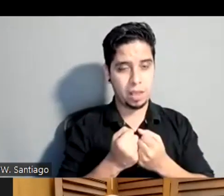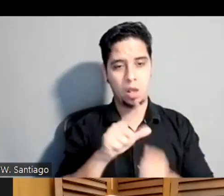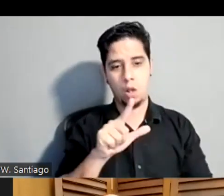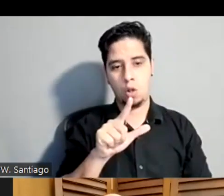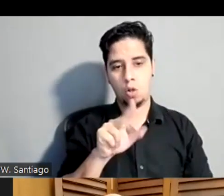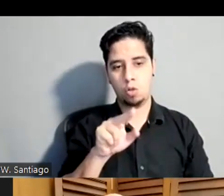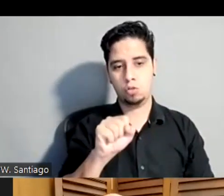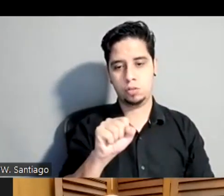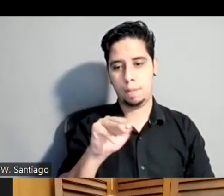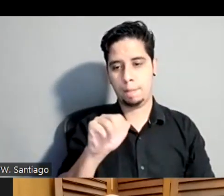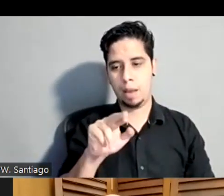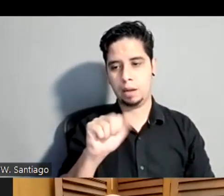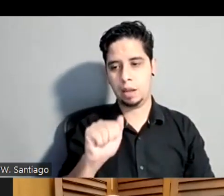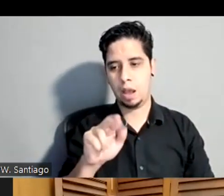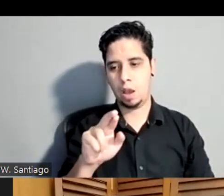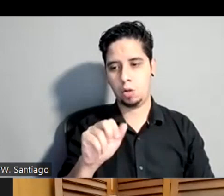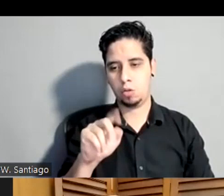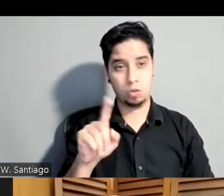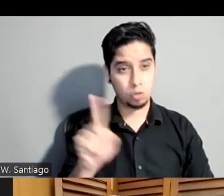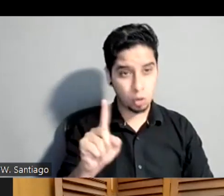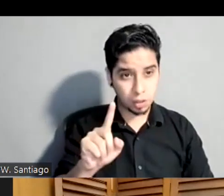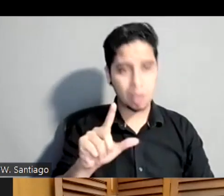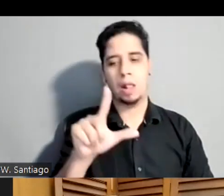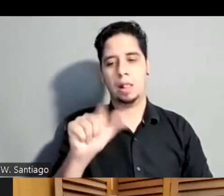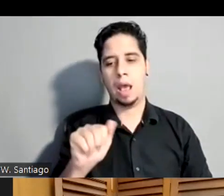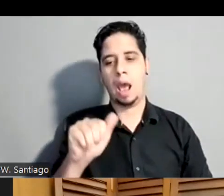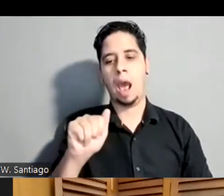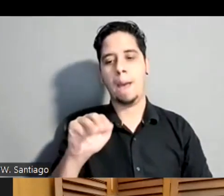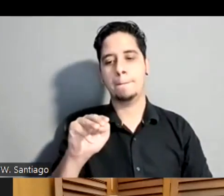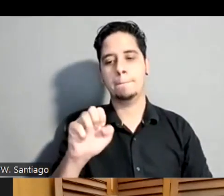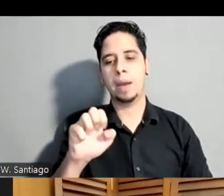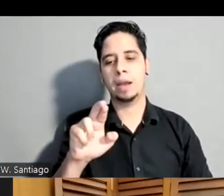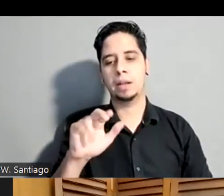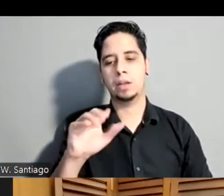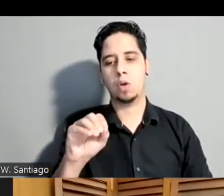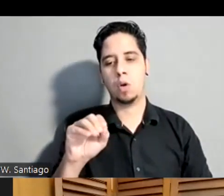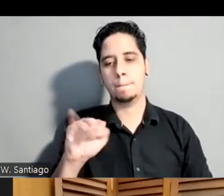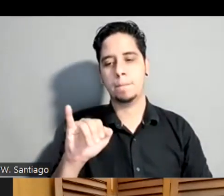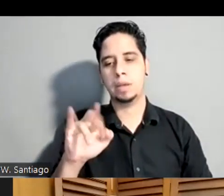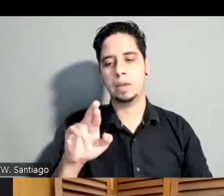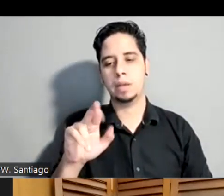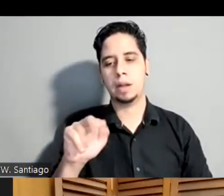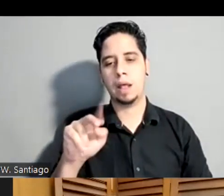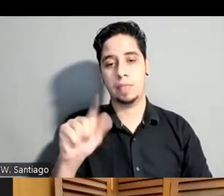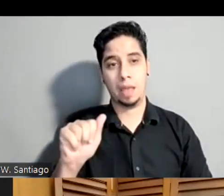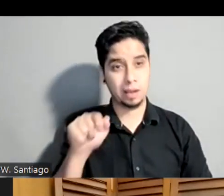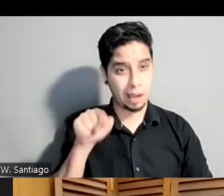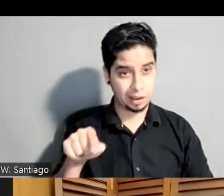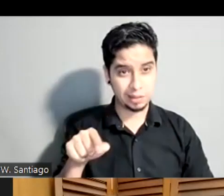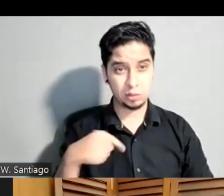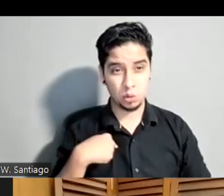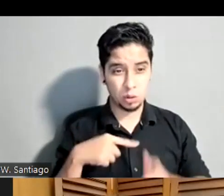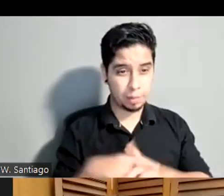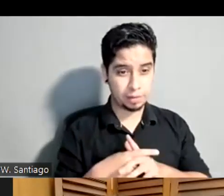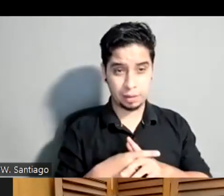Ajá. En la avenida Américo Miranda. Sí. Así que yo empecé, yo fui uno de los